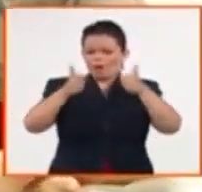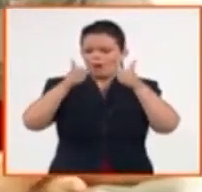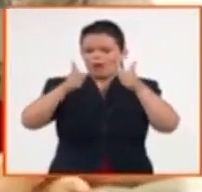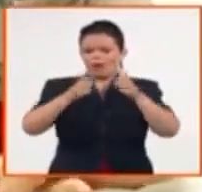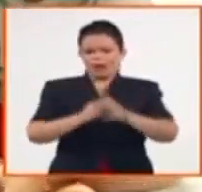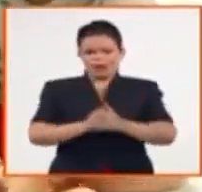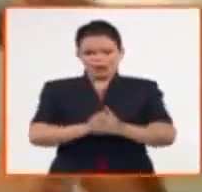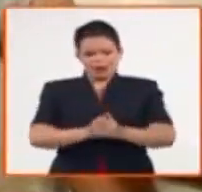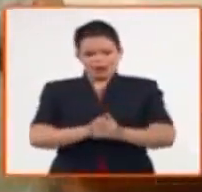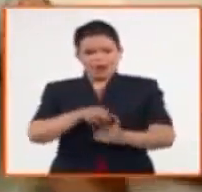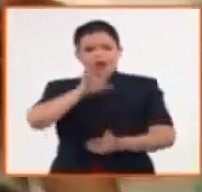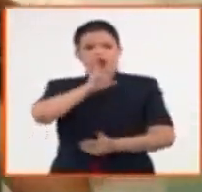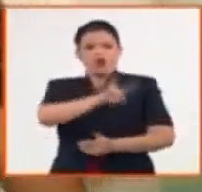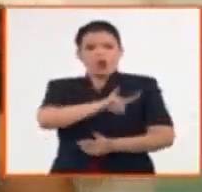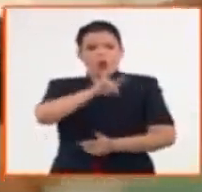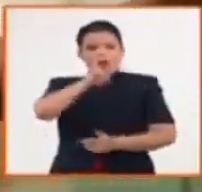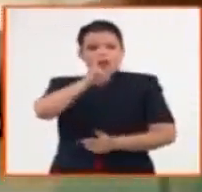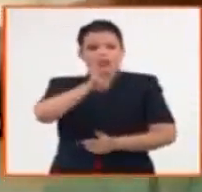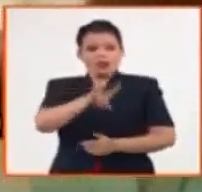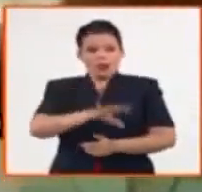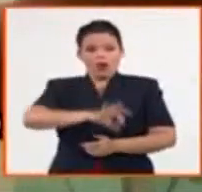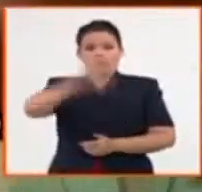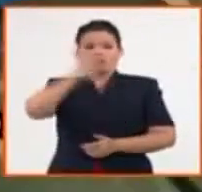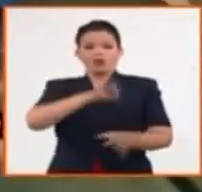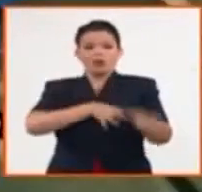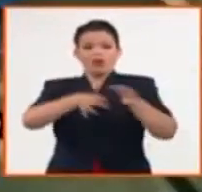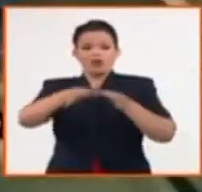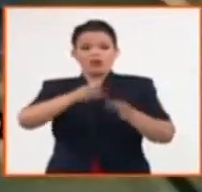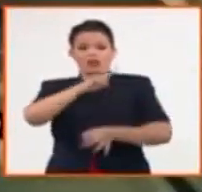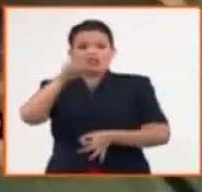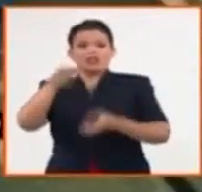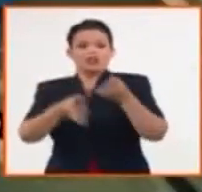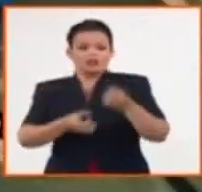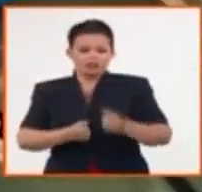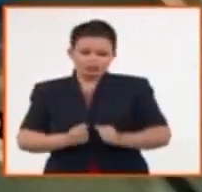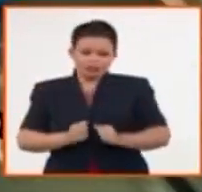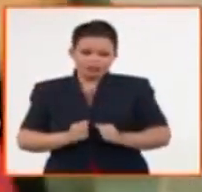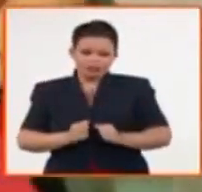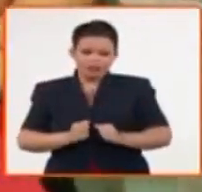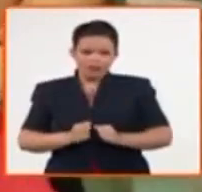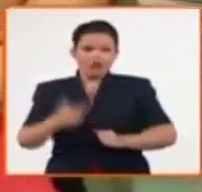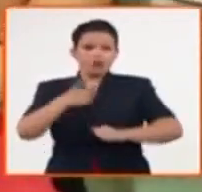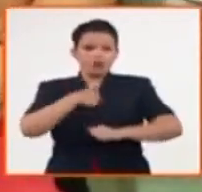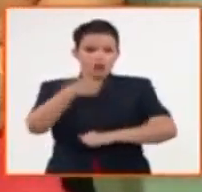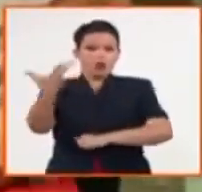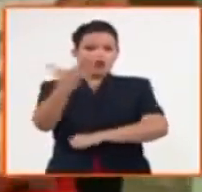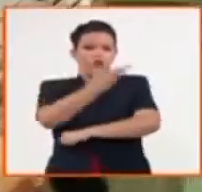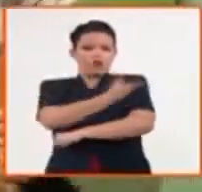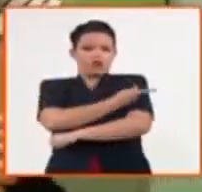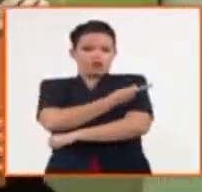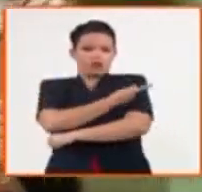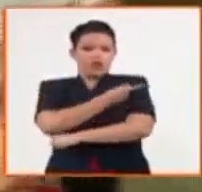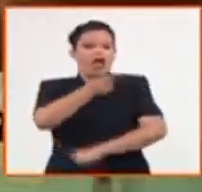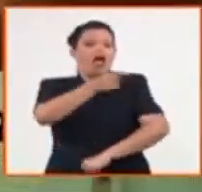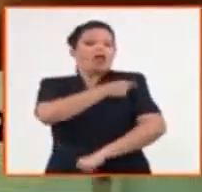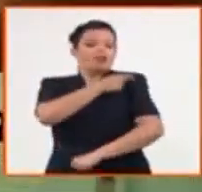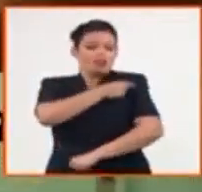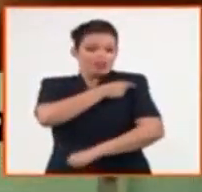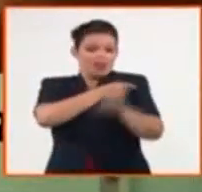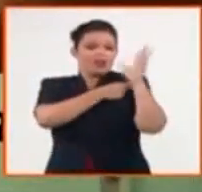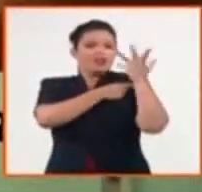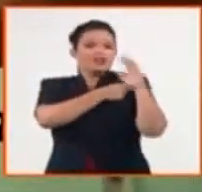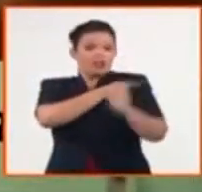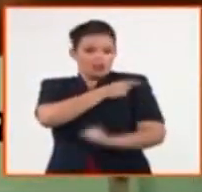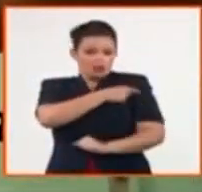99 de 100. Y me voy a vacunar en este brazo, el izquierdo, para